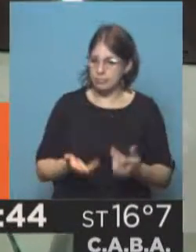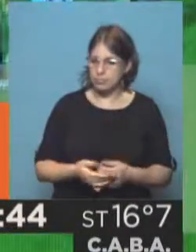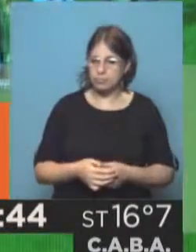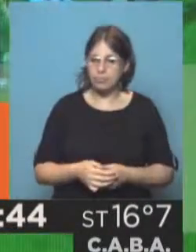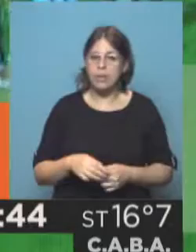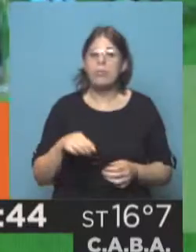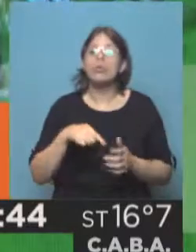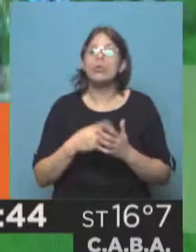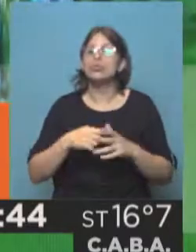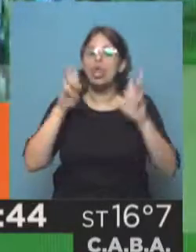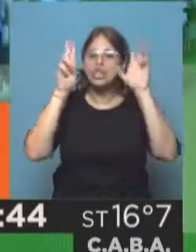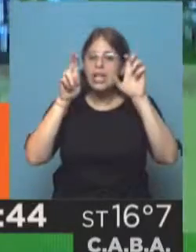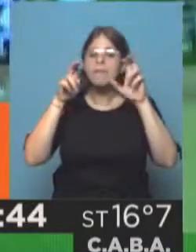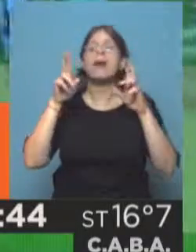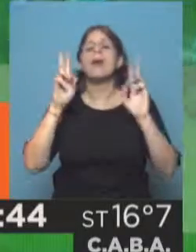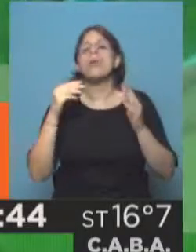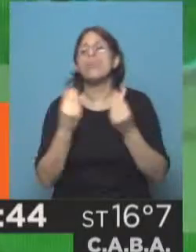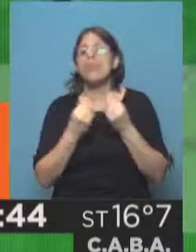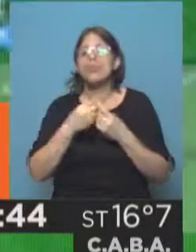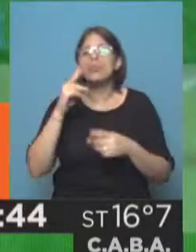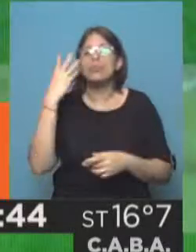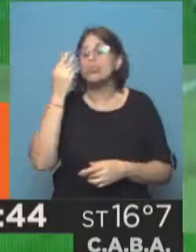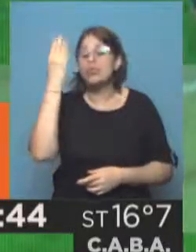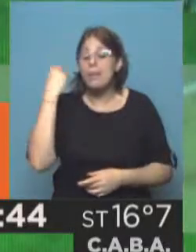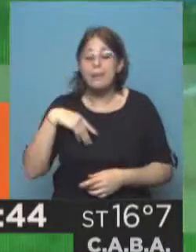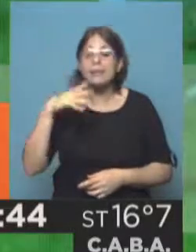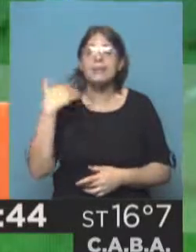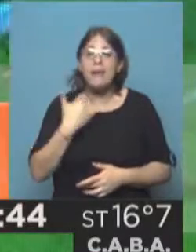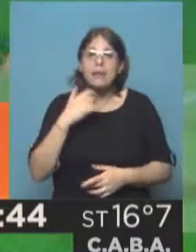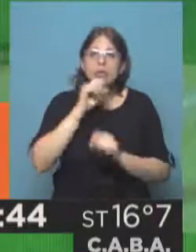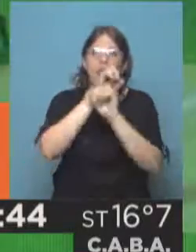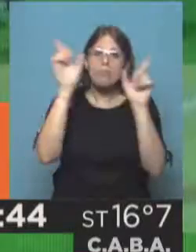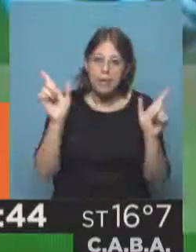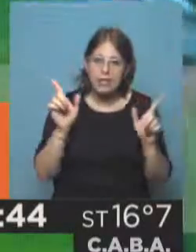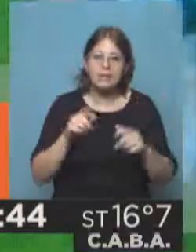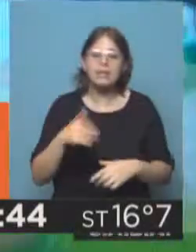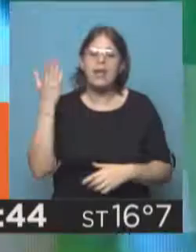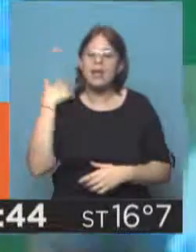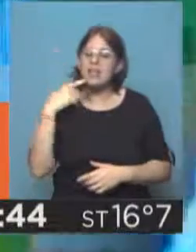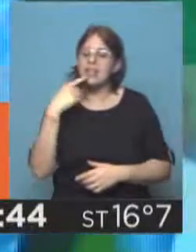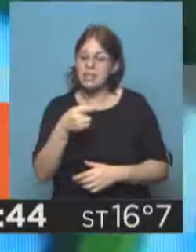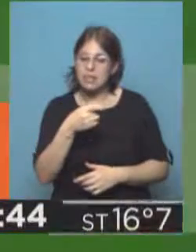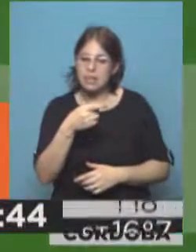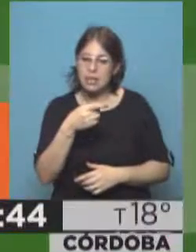Porque ese es el tema que muchas veces nos encontramos con sorpresas. Y como bien decía